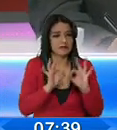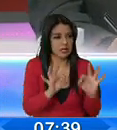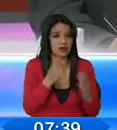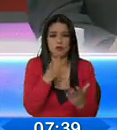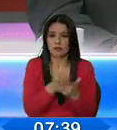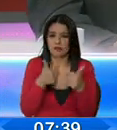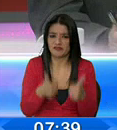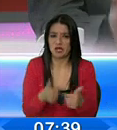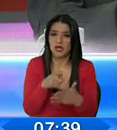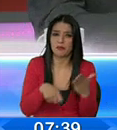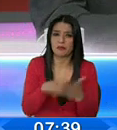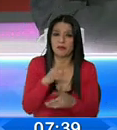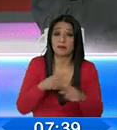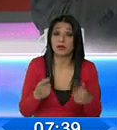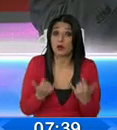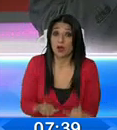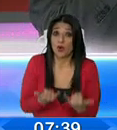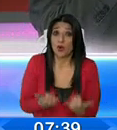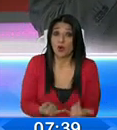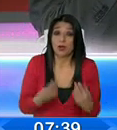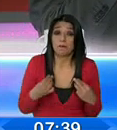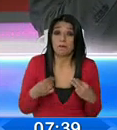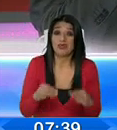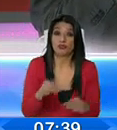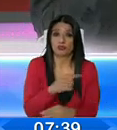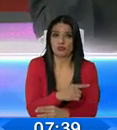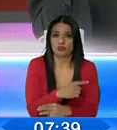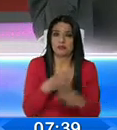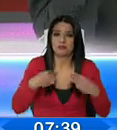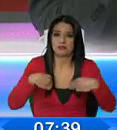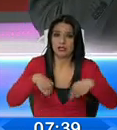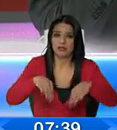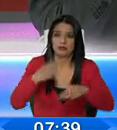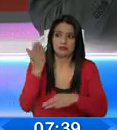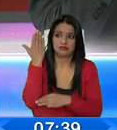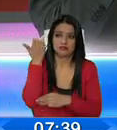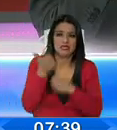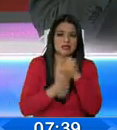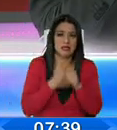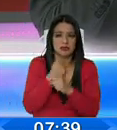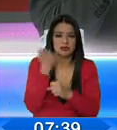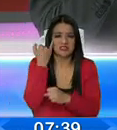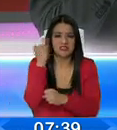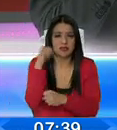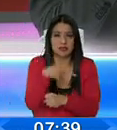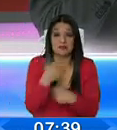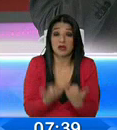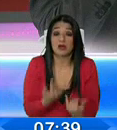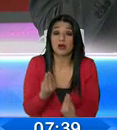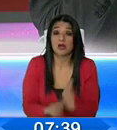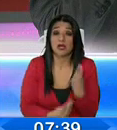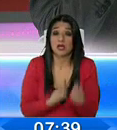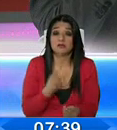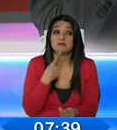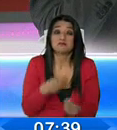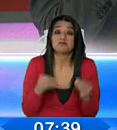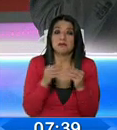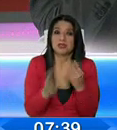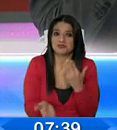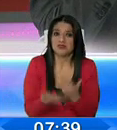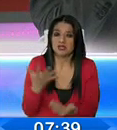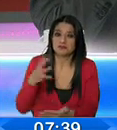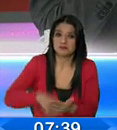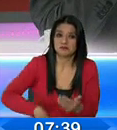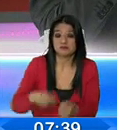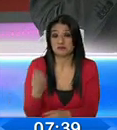compra. Pero ahora, en cambio, con este método que tenemos, que se lo inventó hace 10 años, lo que estamos viendo es que es más fácil llevarse la